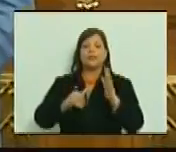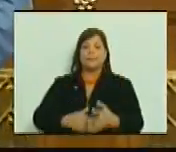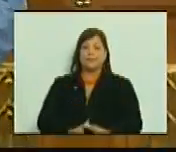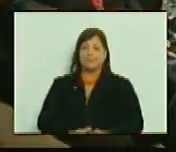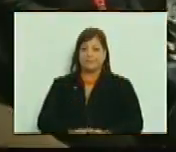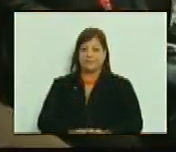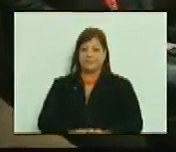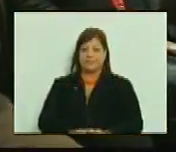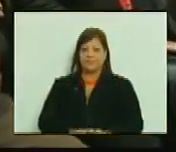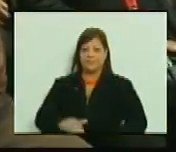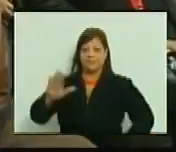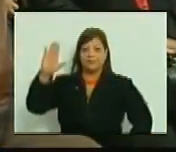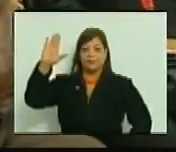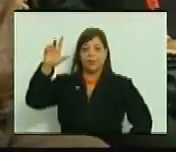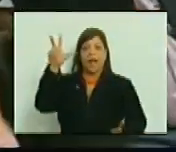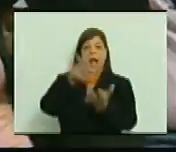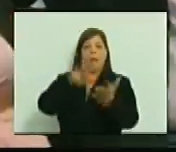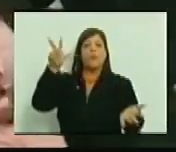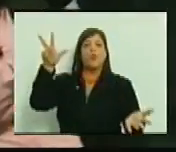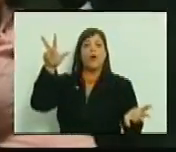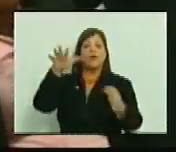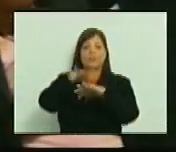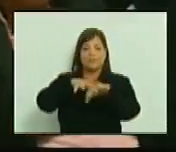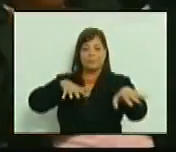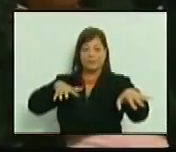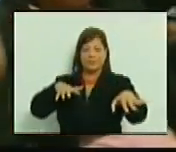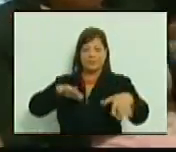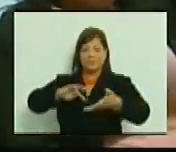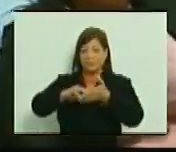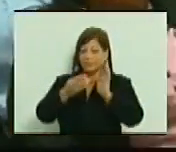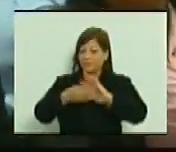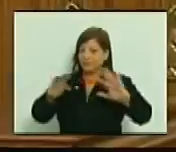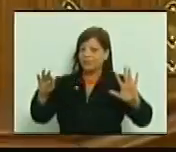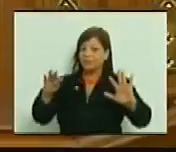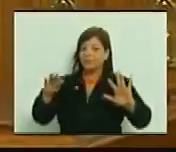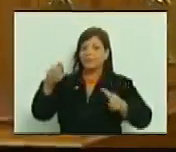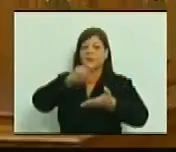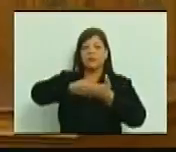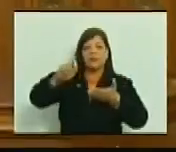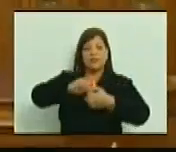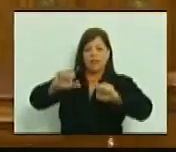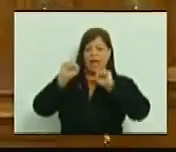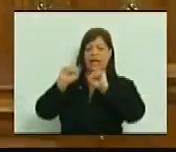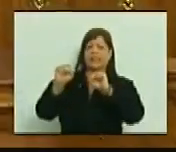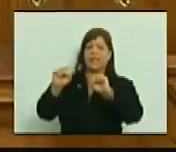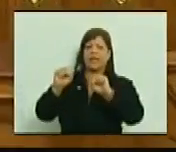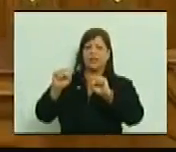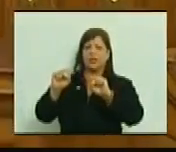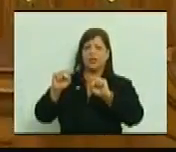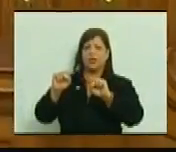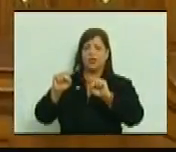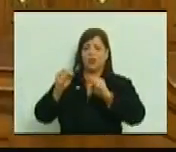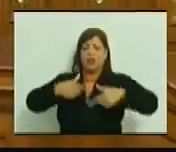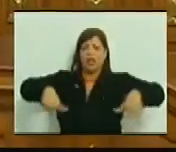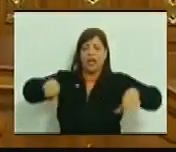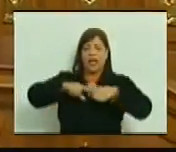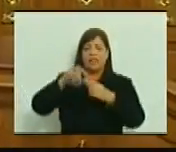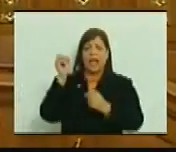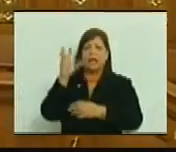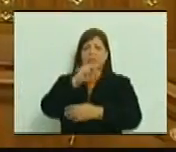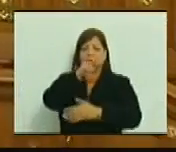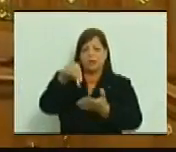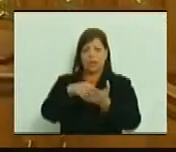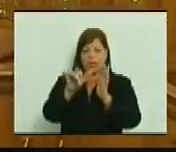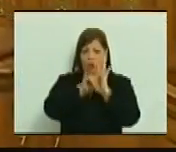Ortega. Aprobado. Queda entonces plasmado el rechazo de esta plenipotenciaria